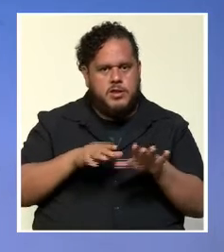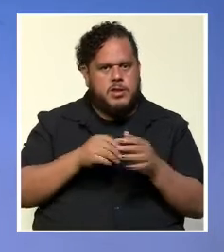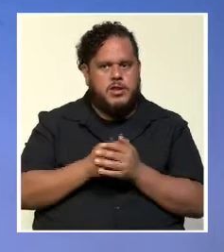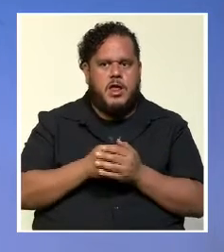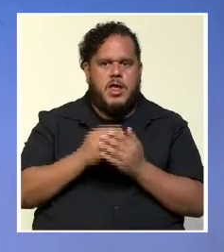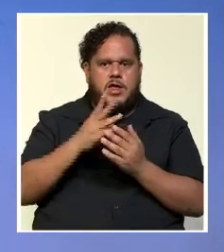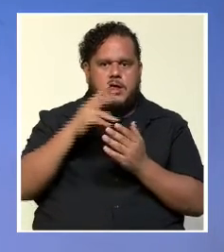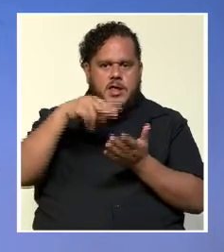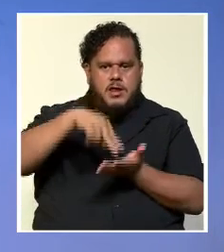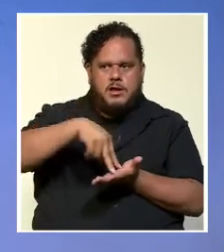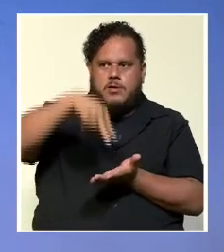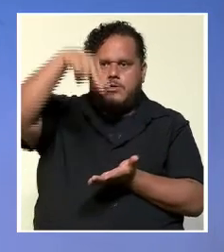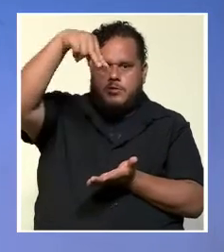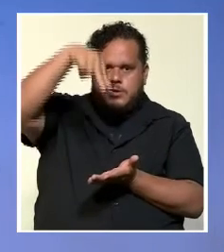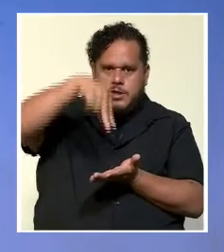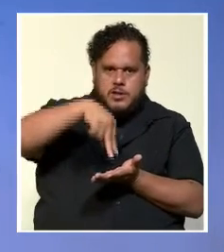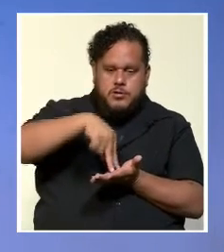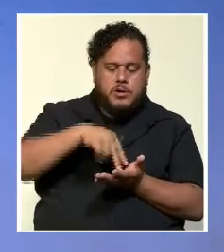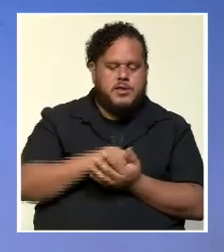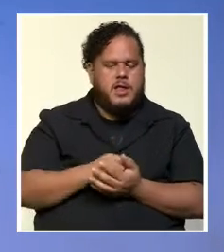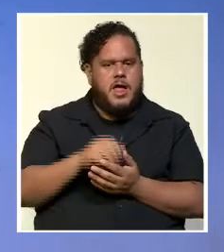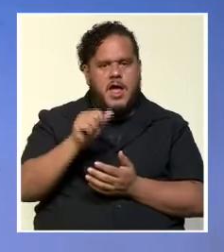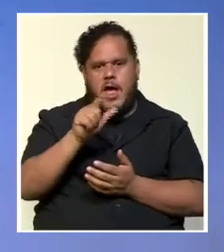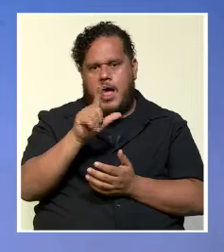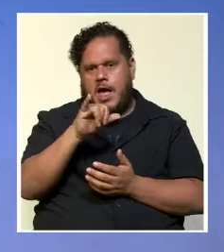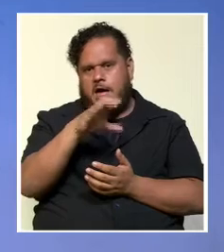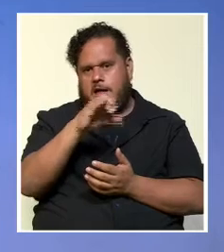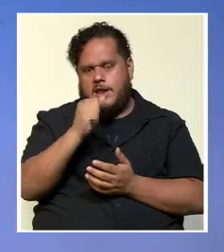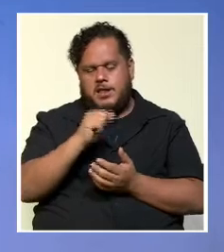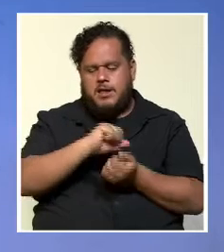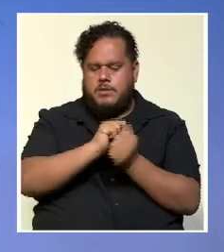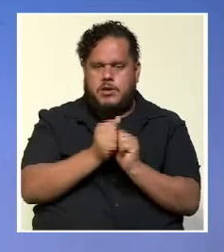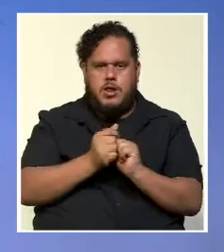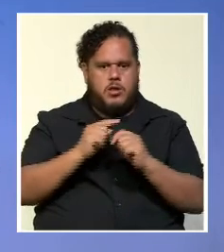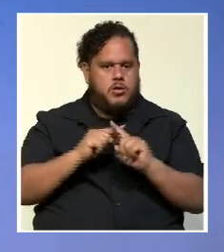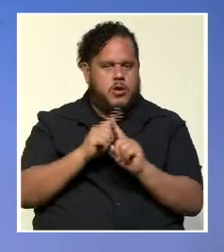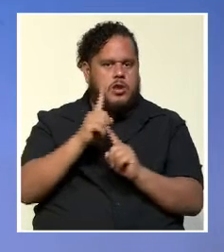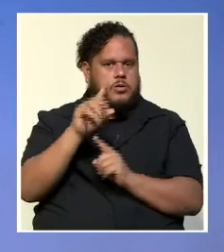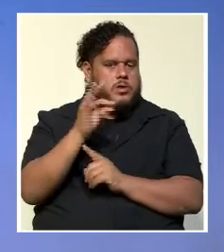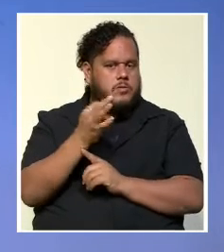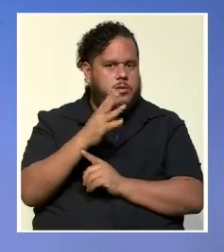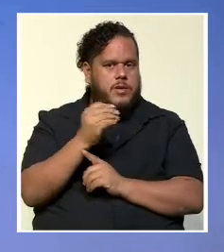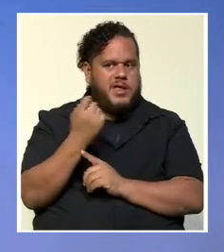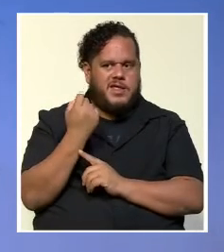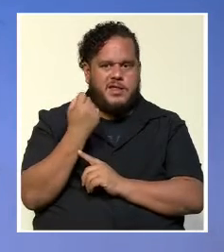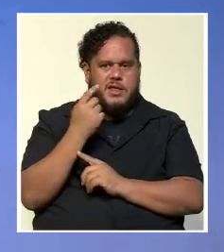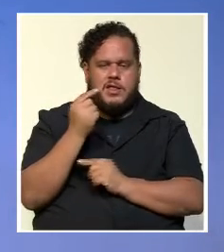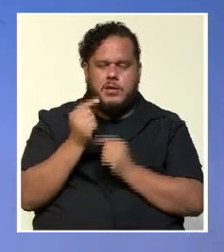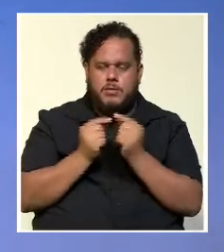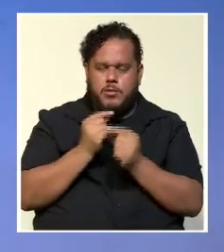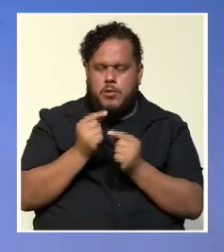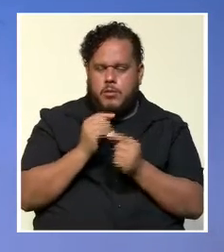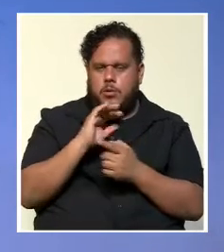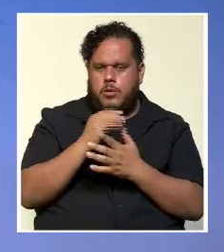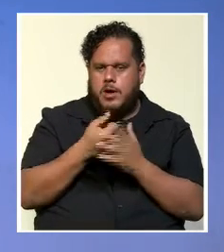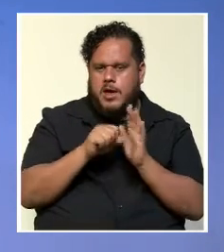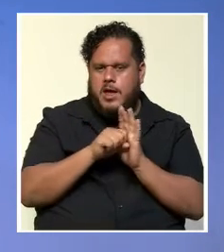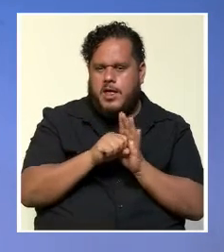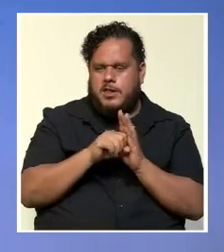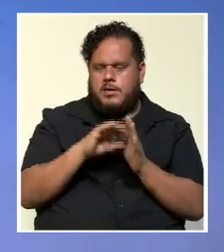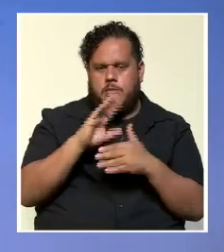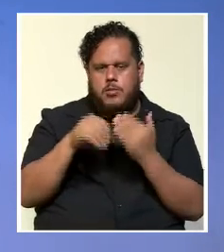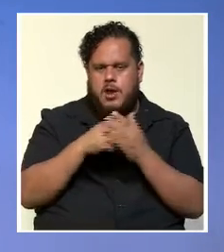los ascensores. Alicia va traduciendo cada dolor por una forma y entiende poco a poco cada símbolo, cada